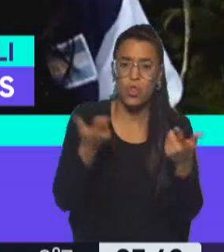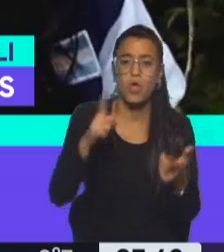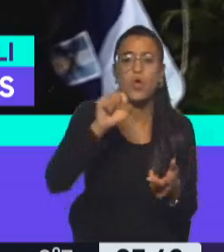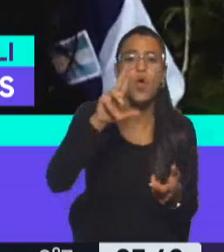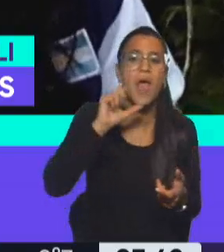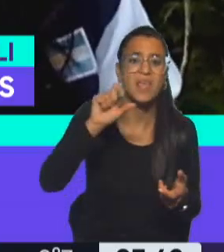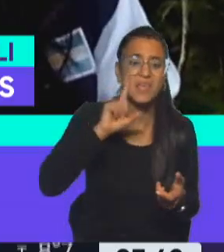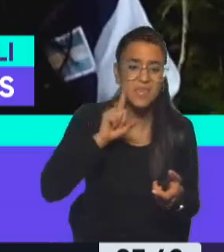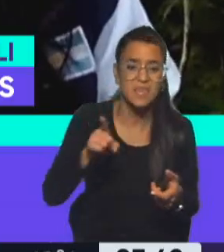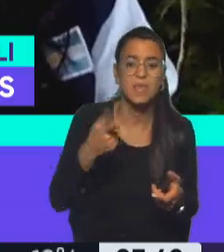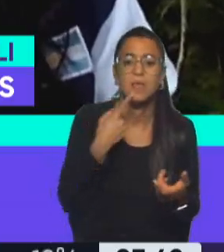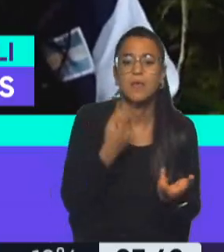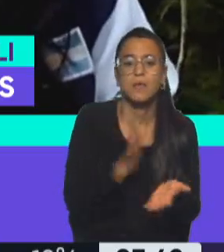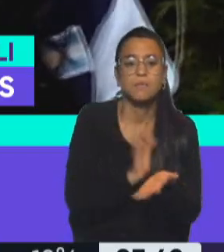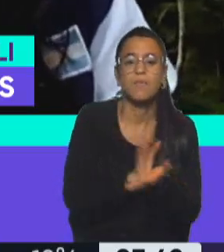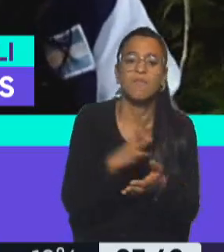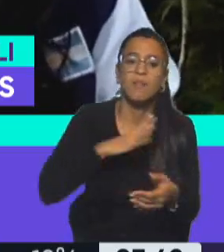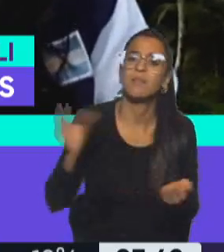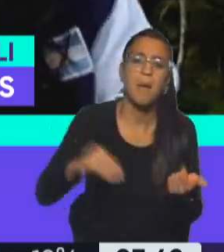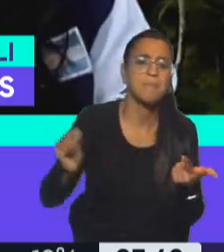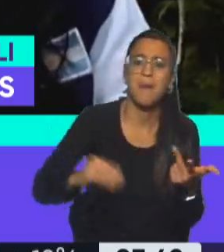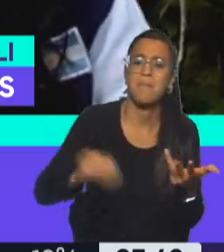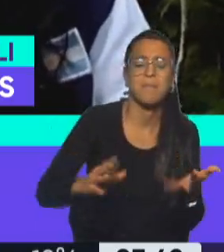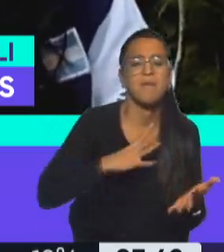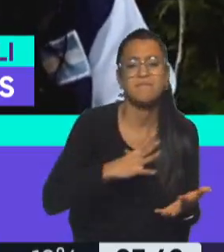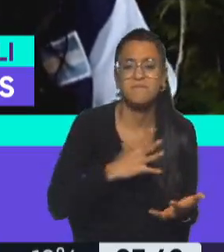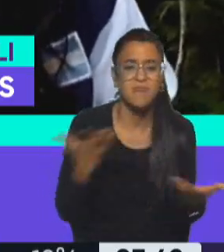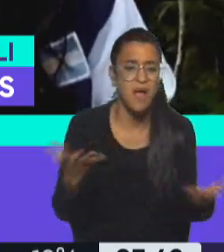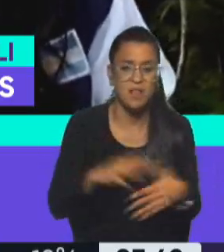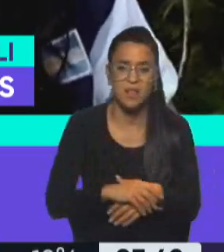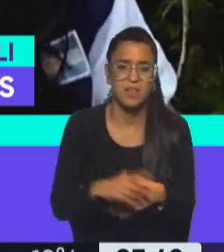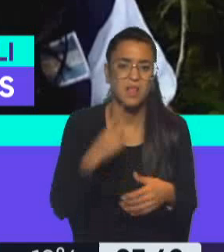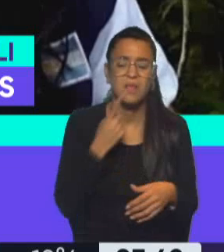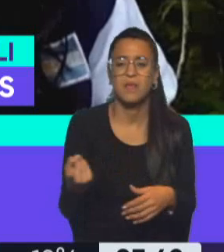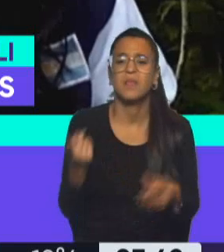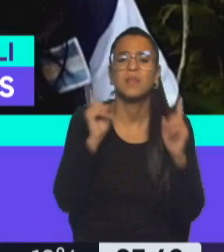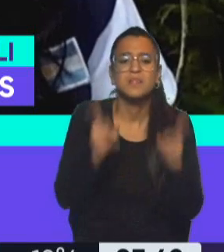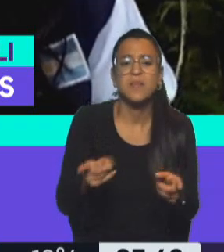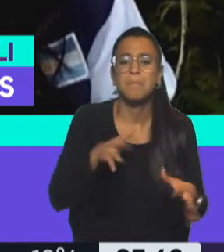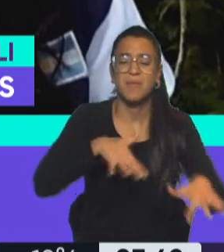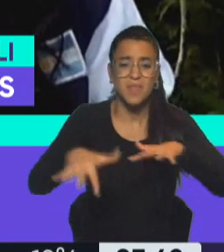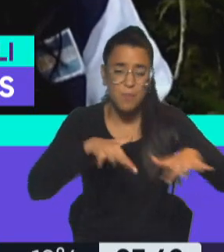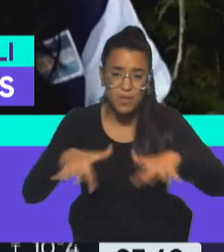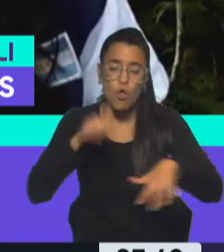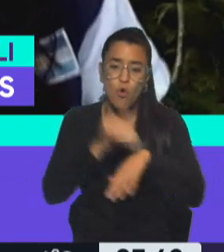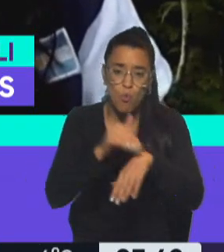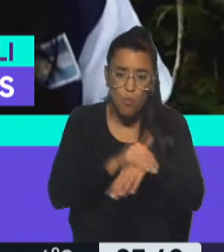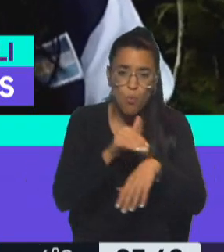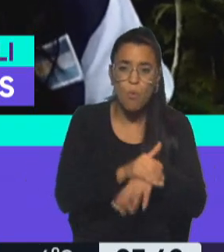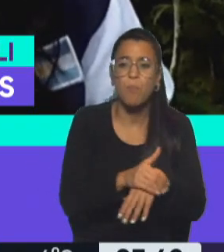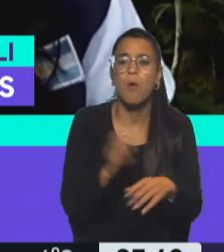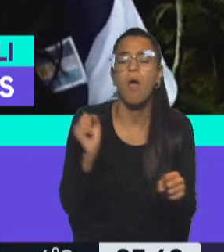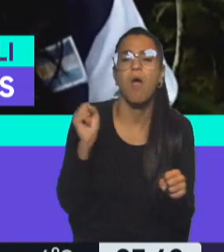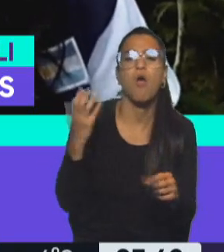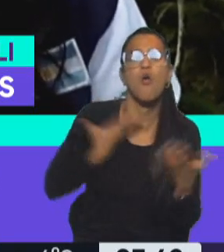Corail es demanda insatisfecha, ¿no? Mucha afectación traumatológica por el terremoto, por supuesto, en los primeros días, pero